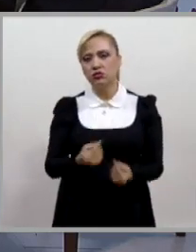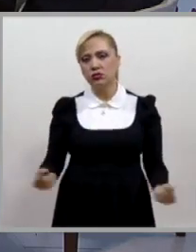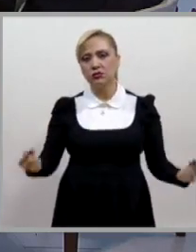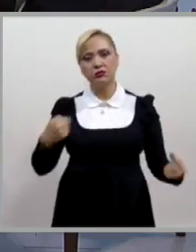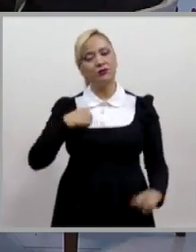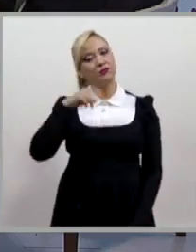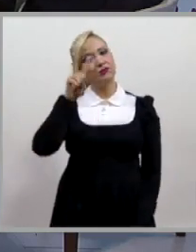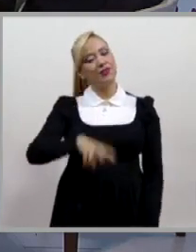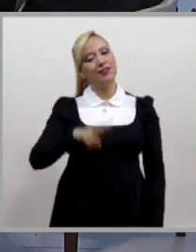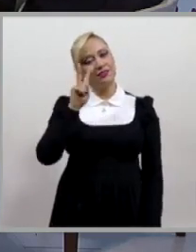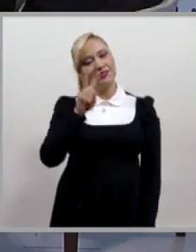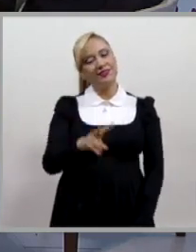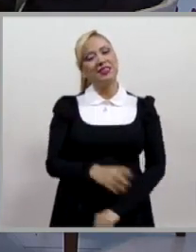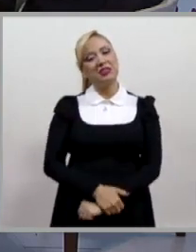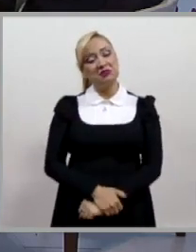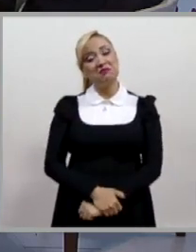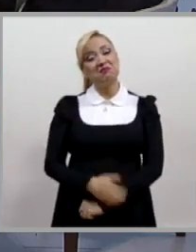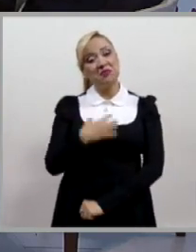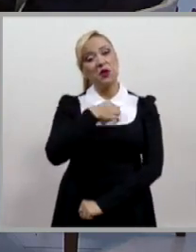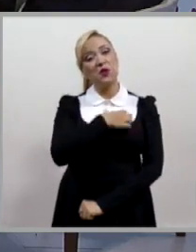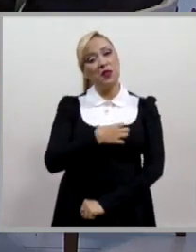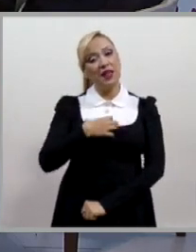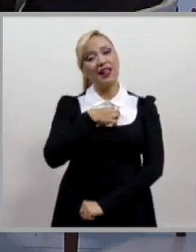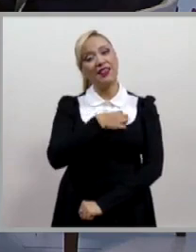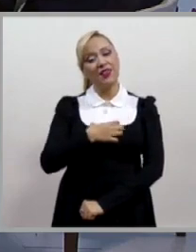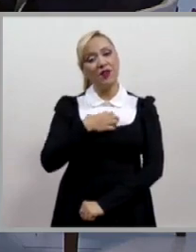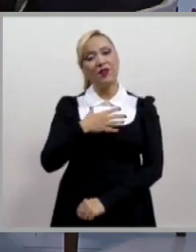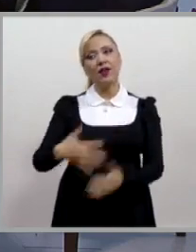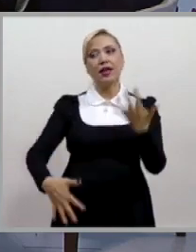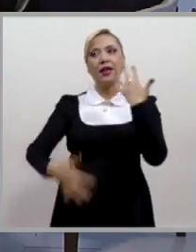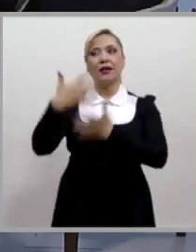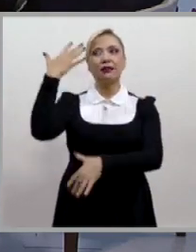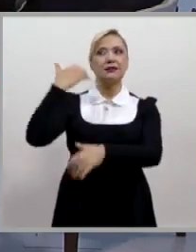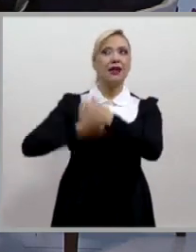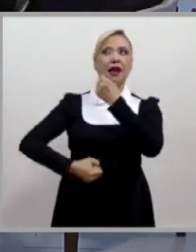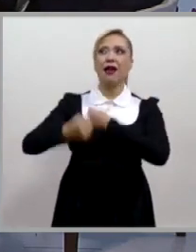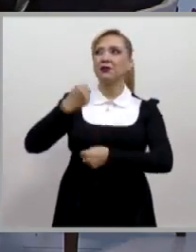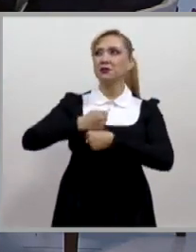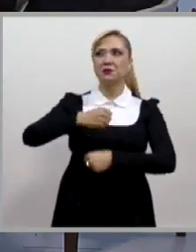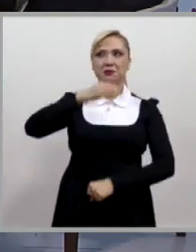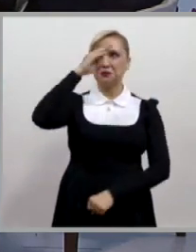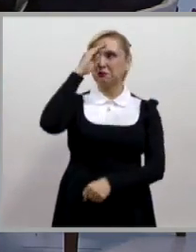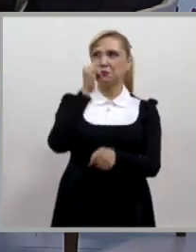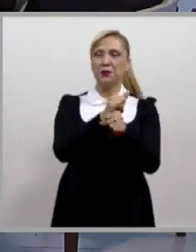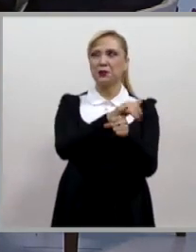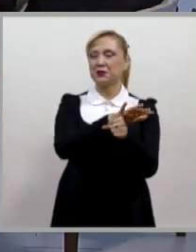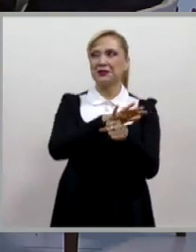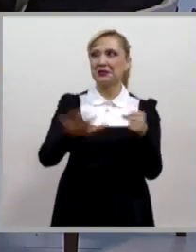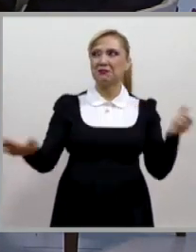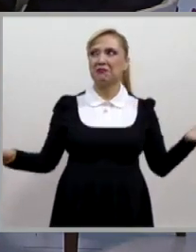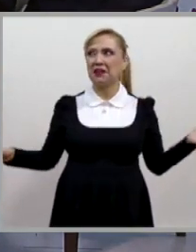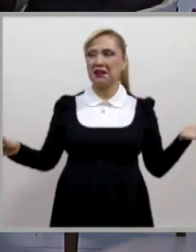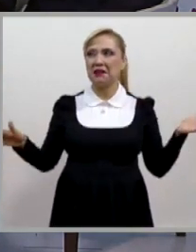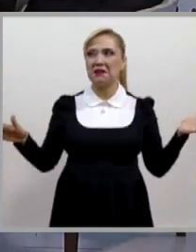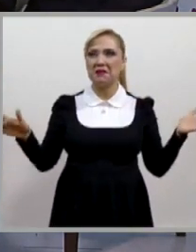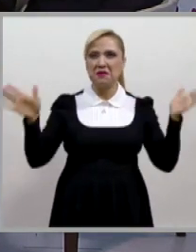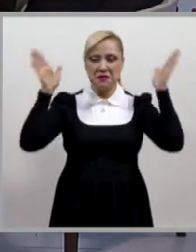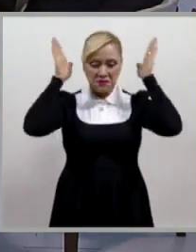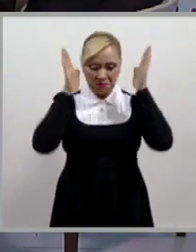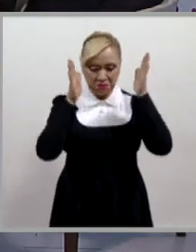hoy en México, ¿no? De que ya las podemos discutir. Hace 15 años tal vez todas estas reflexiones serían impensables porque, pues bueno, simplemente la